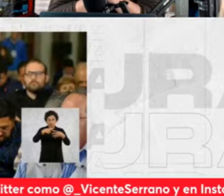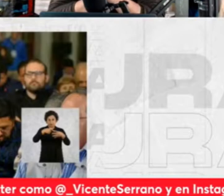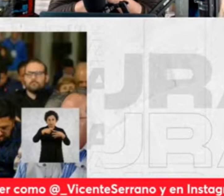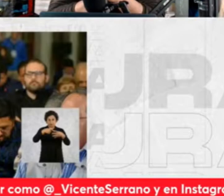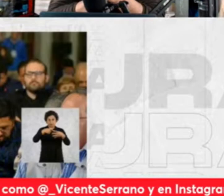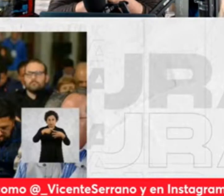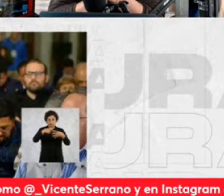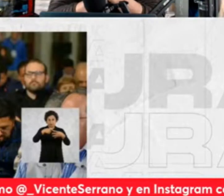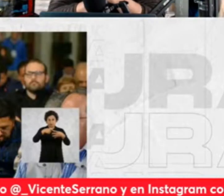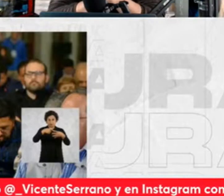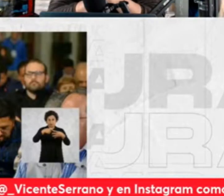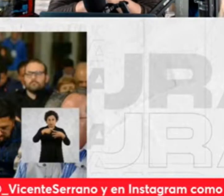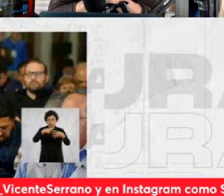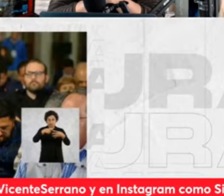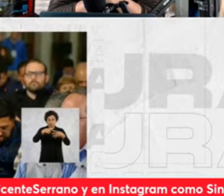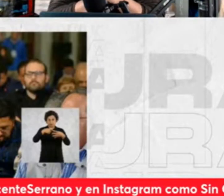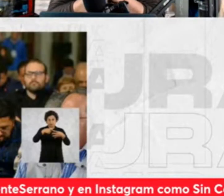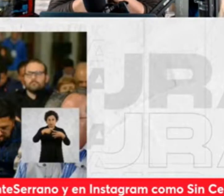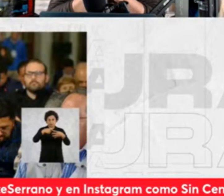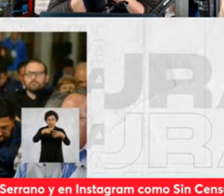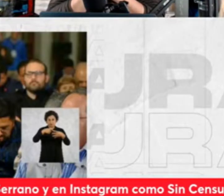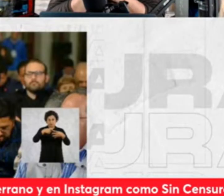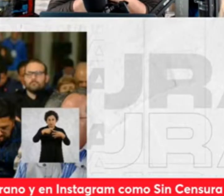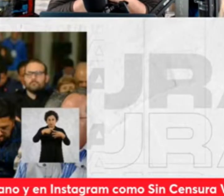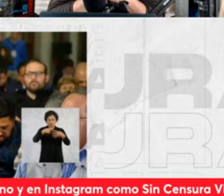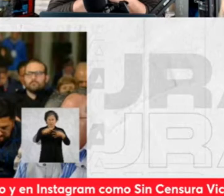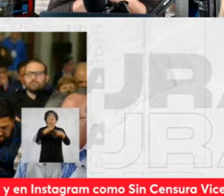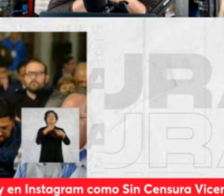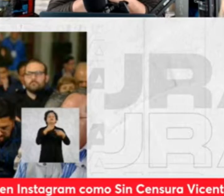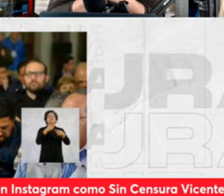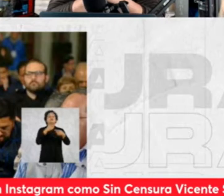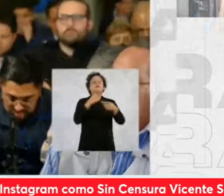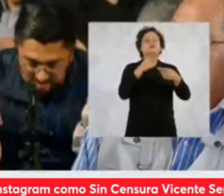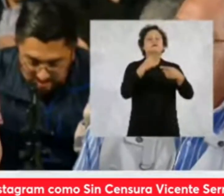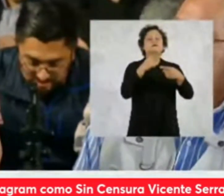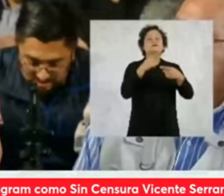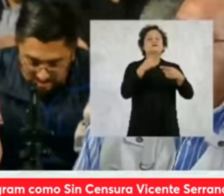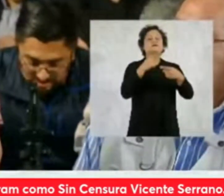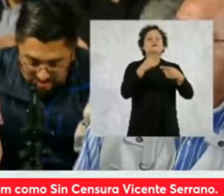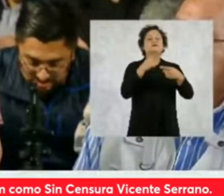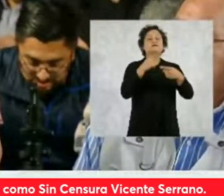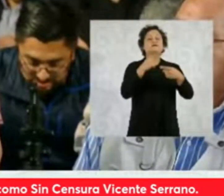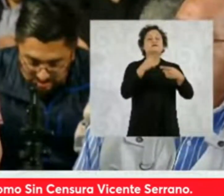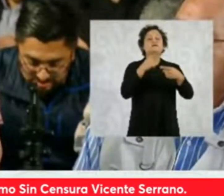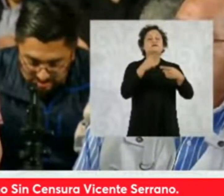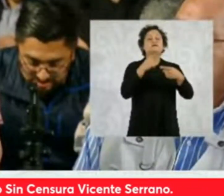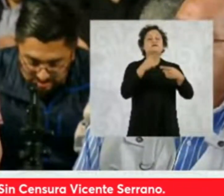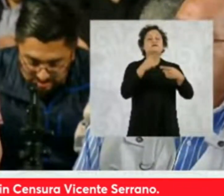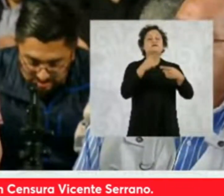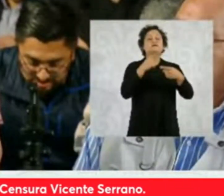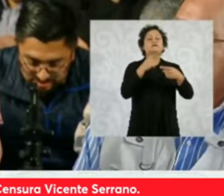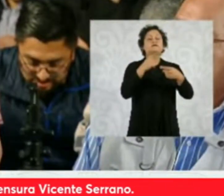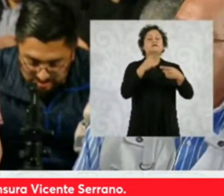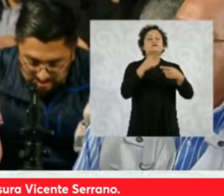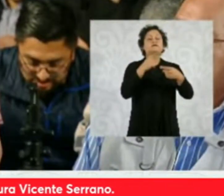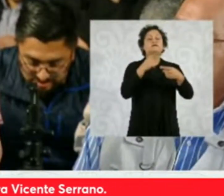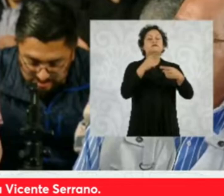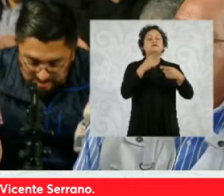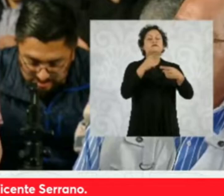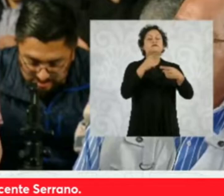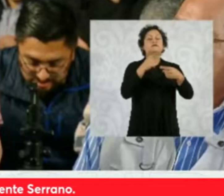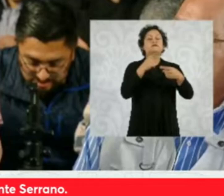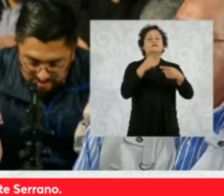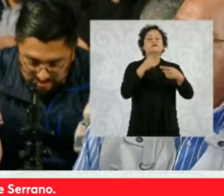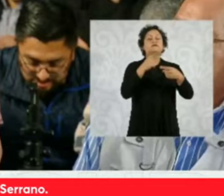amos ahí ha de cuenta que el momento en el que Neil Armstrong pone un pie por primera vez en la superficie